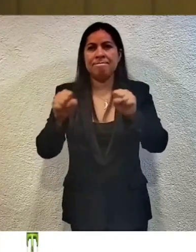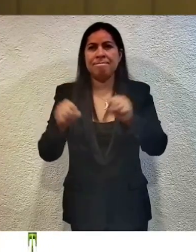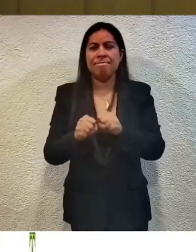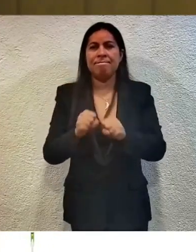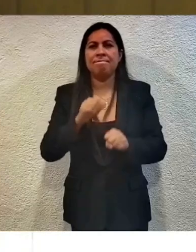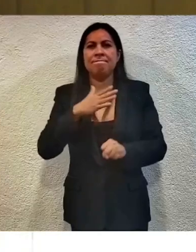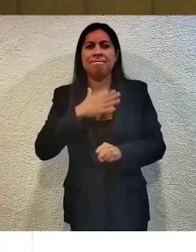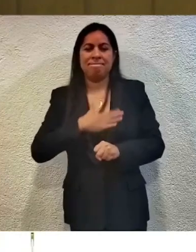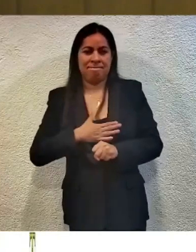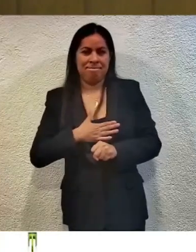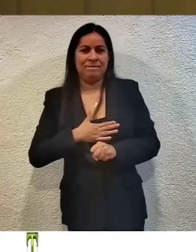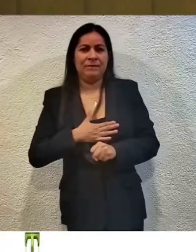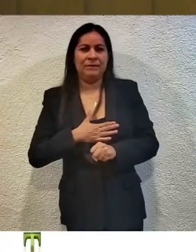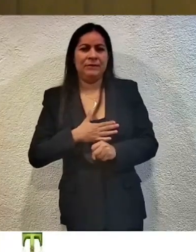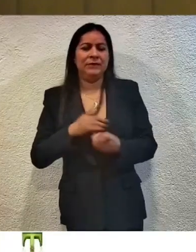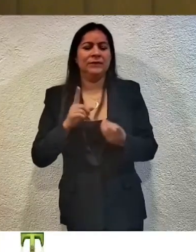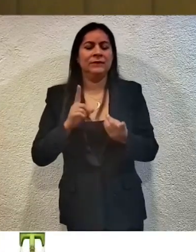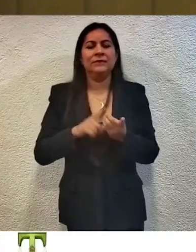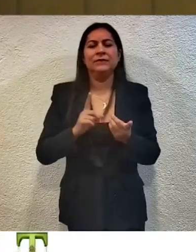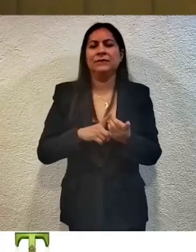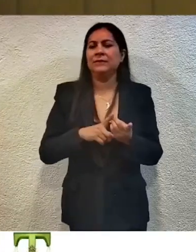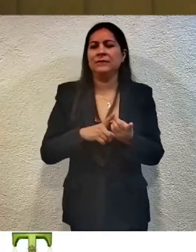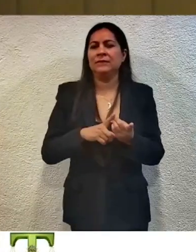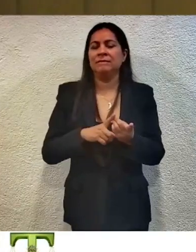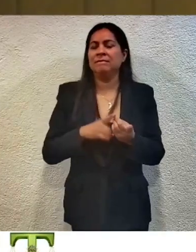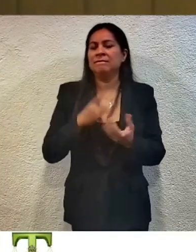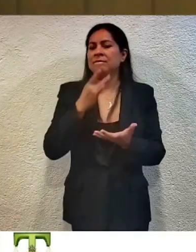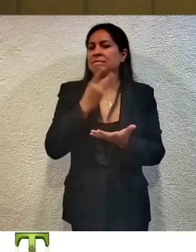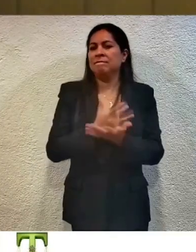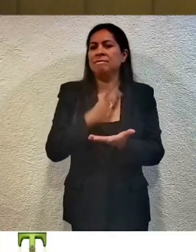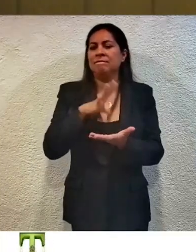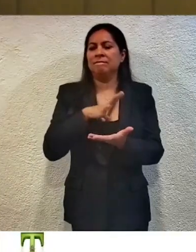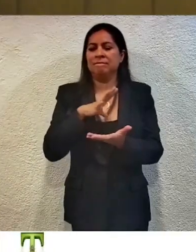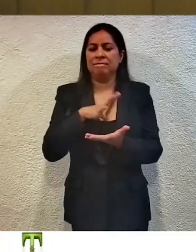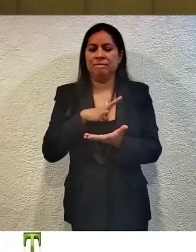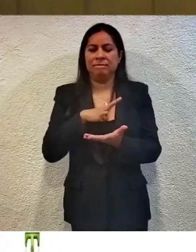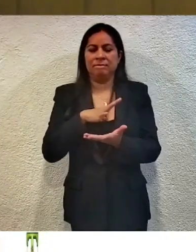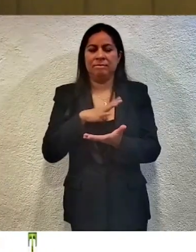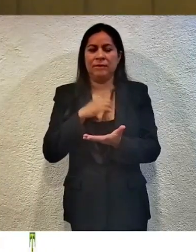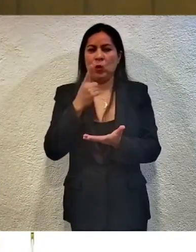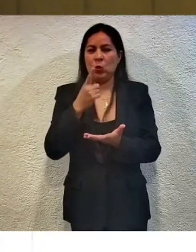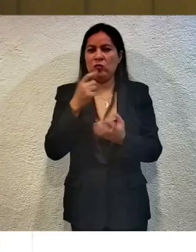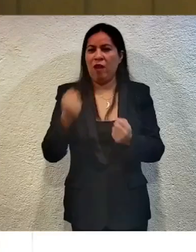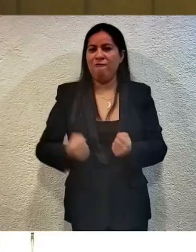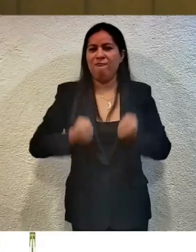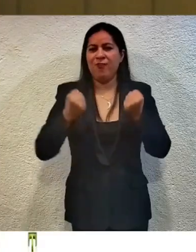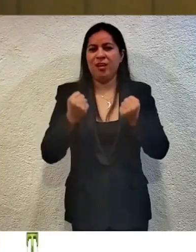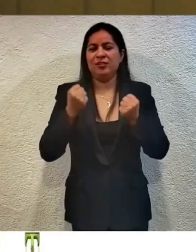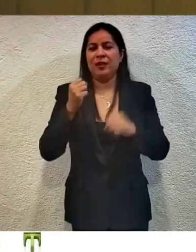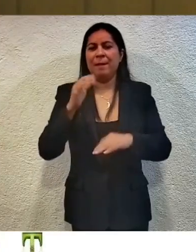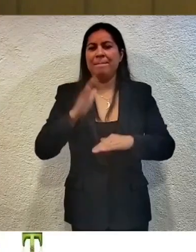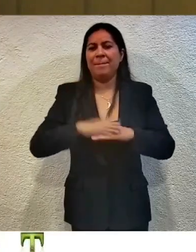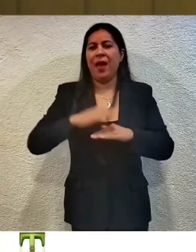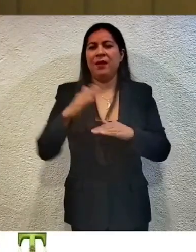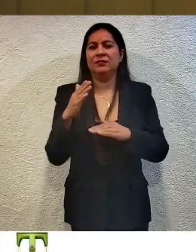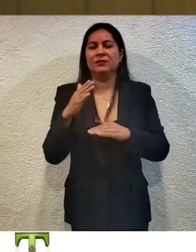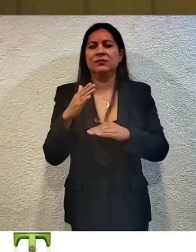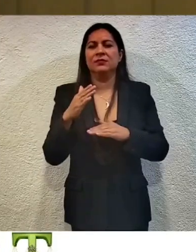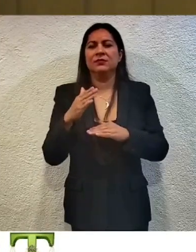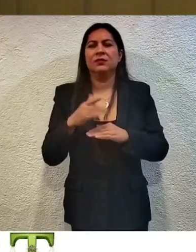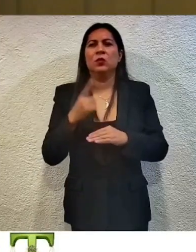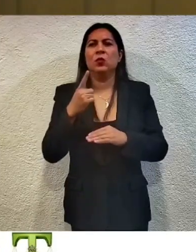democrático, donde no solamente existe una fuerza mayoritaria,